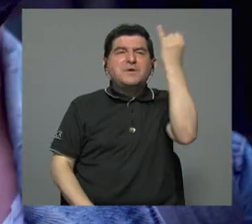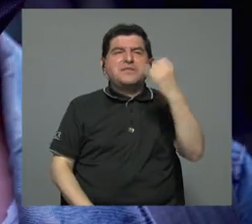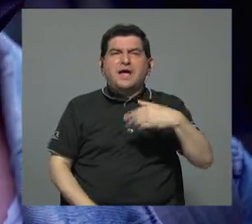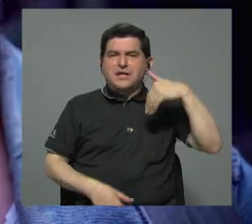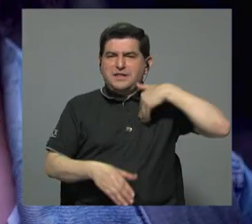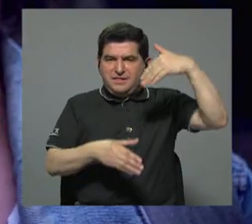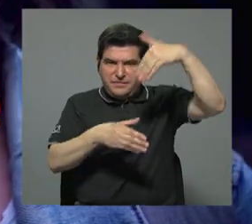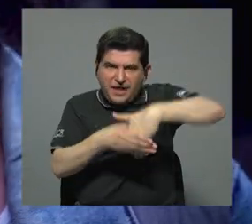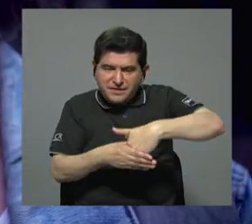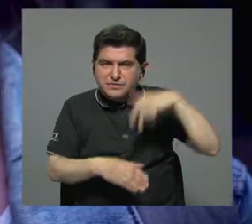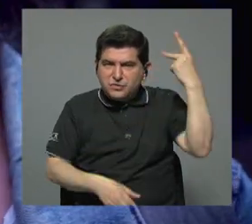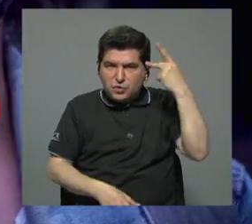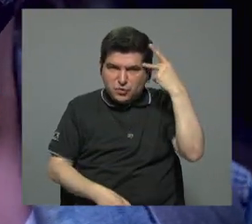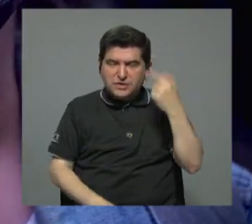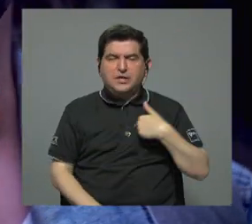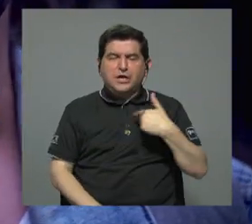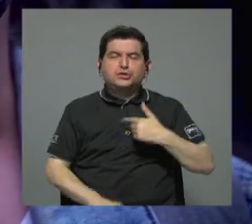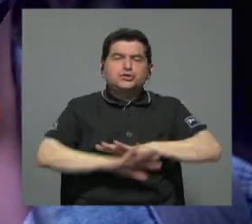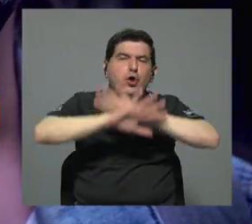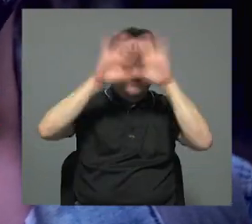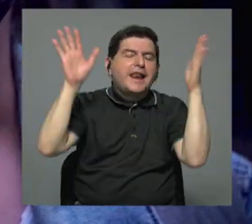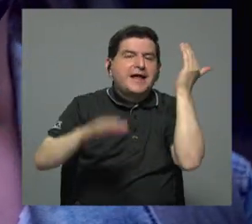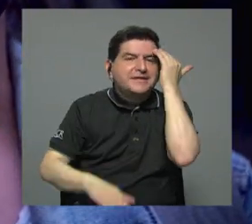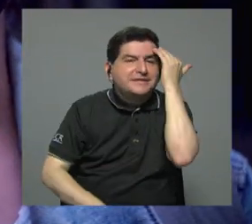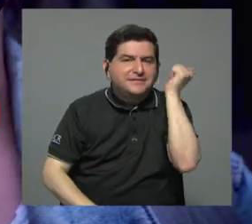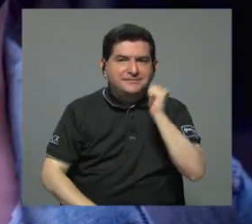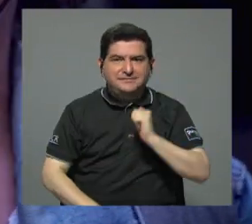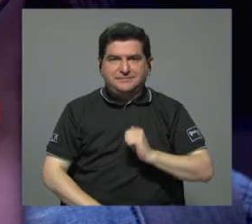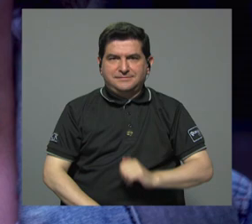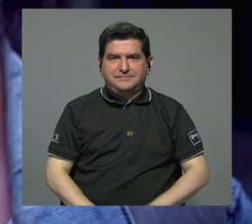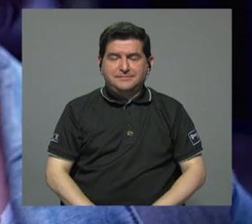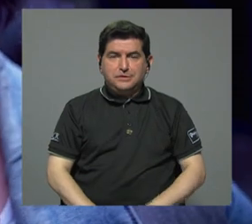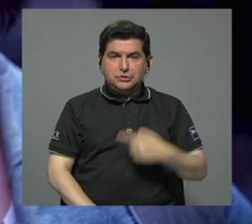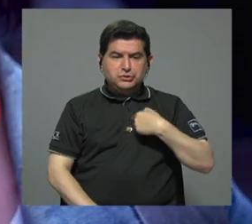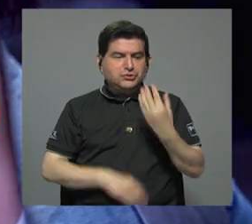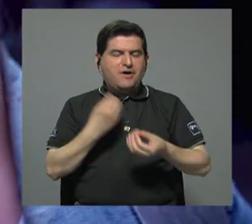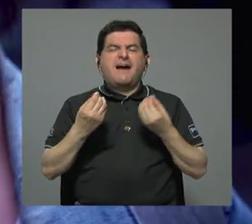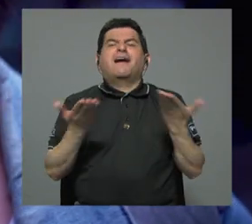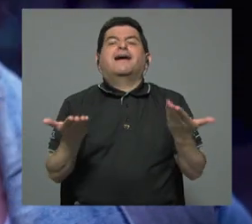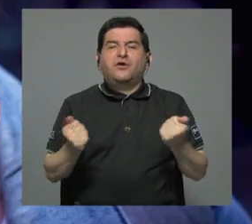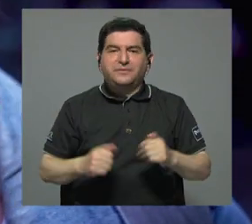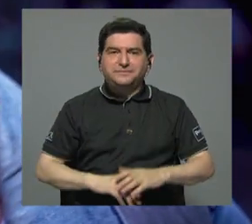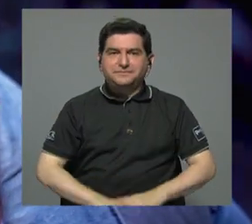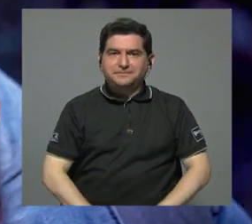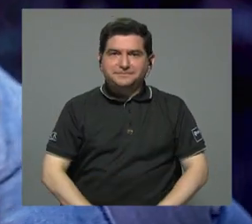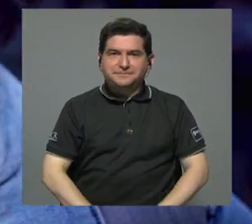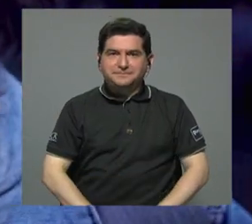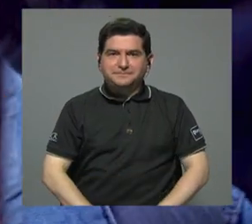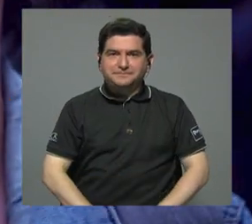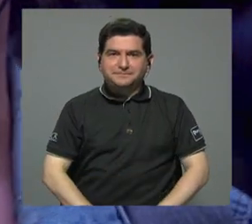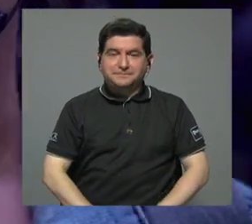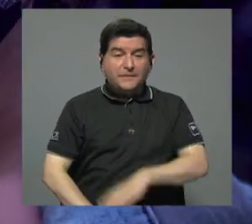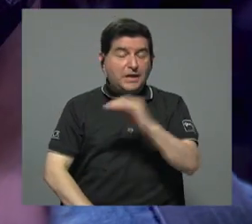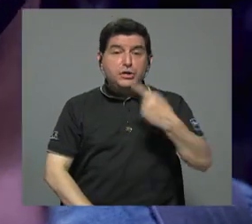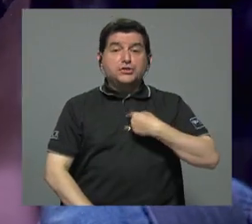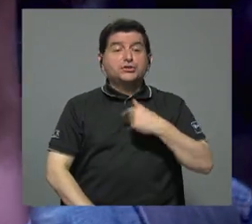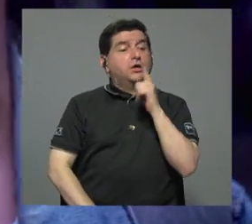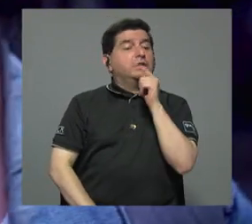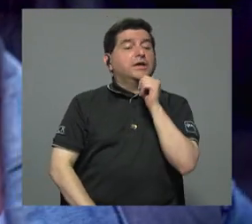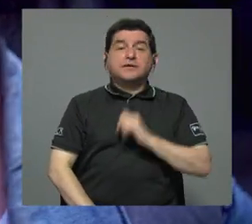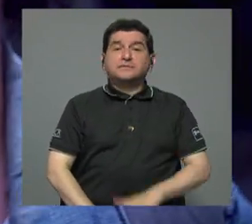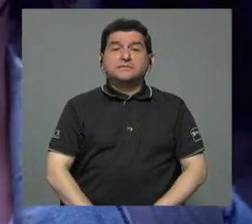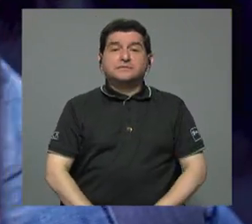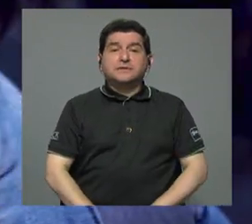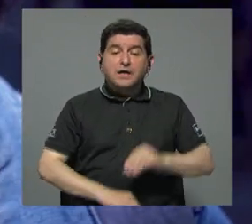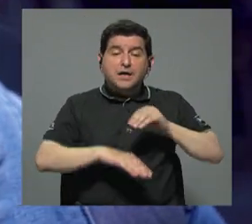debo estar consciente y claro de lo que tengo que hacer y de quién soy digamos